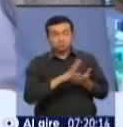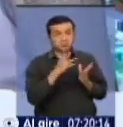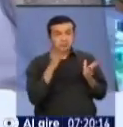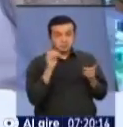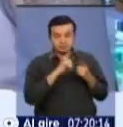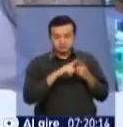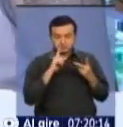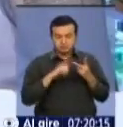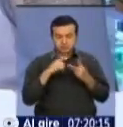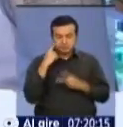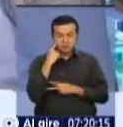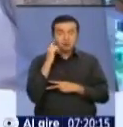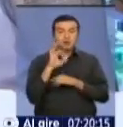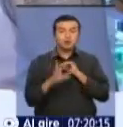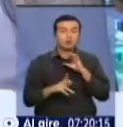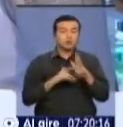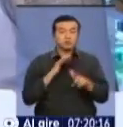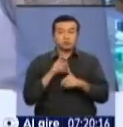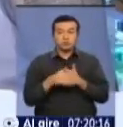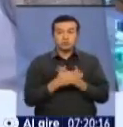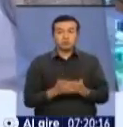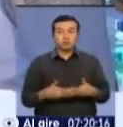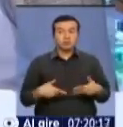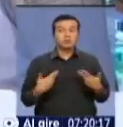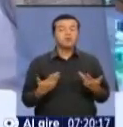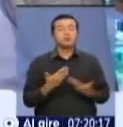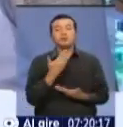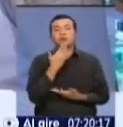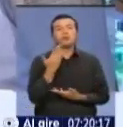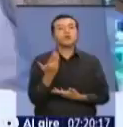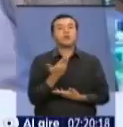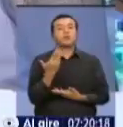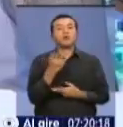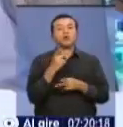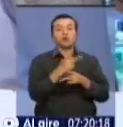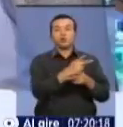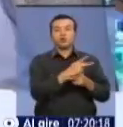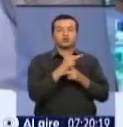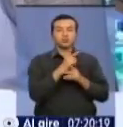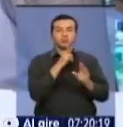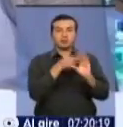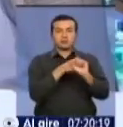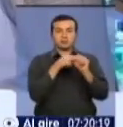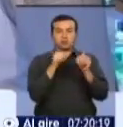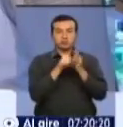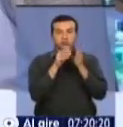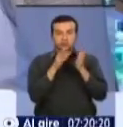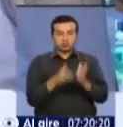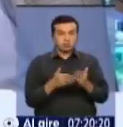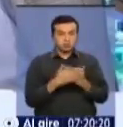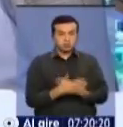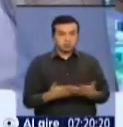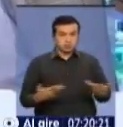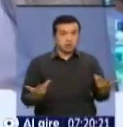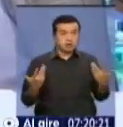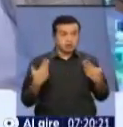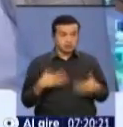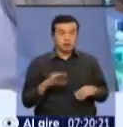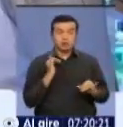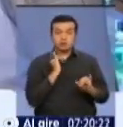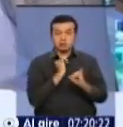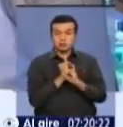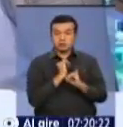ha existido corrupción, no pasa tan solo por el Consejo de Participación Ciudadana. Hay ya una